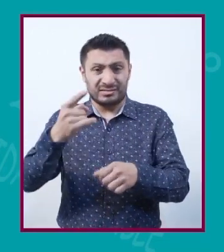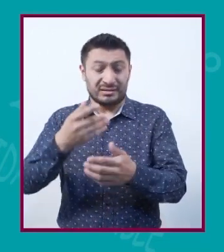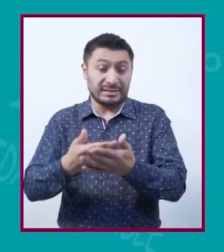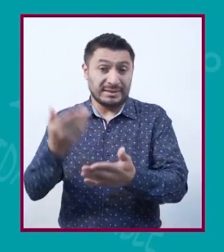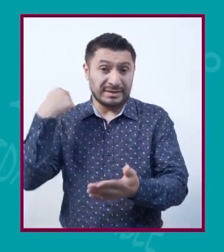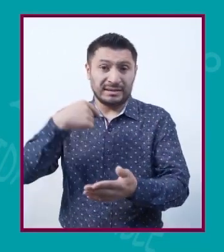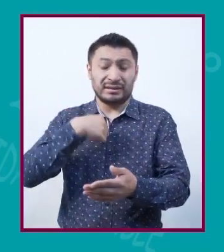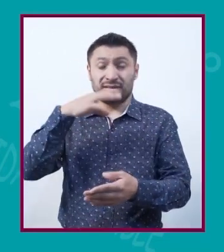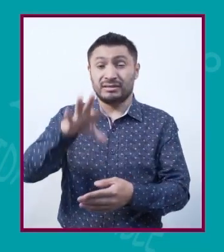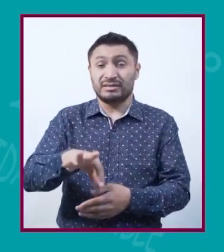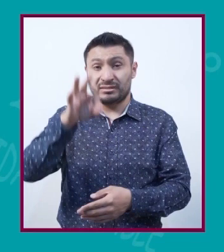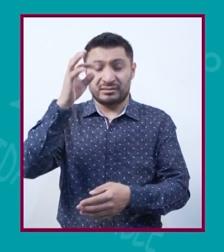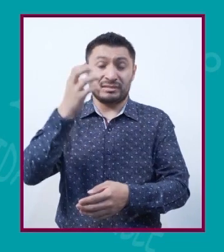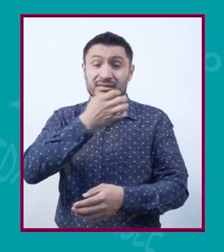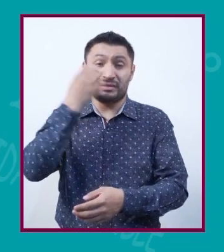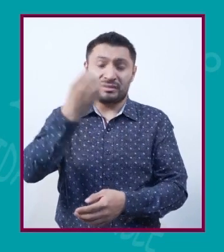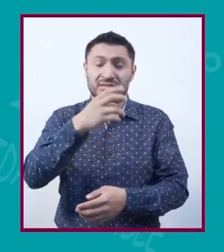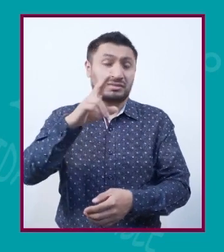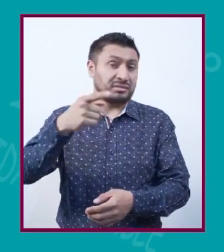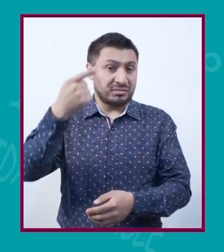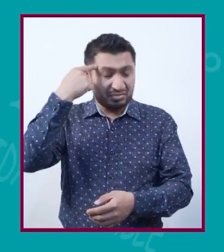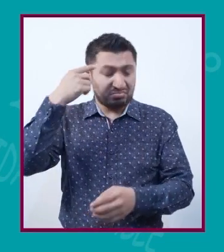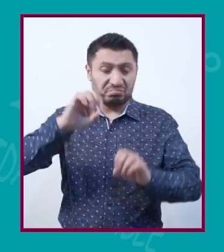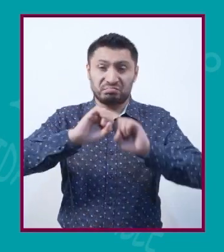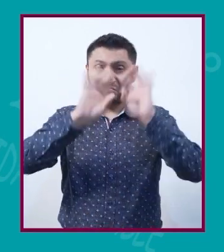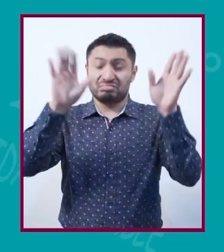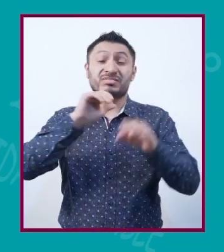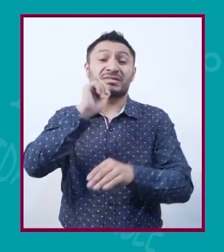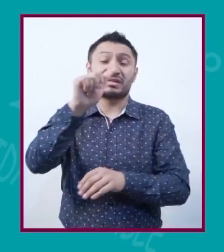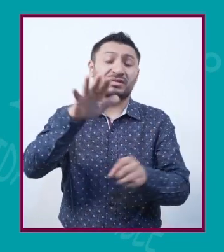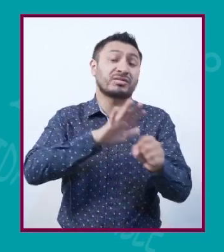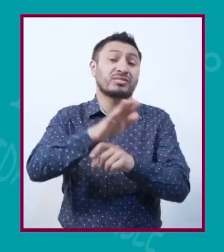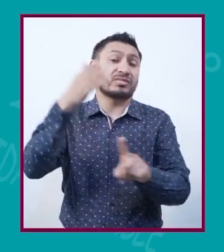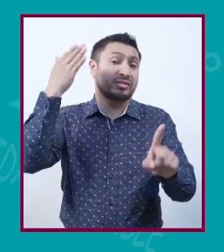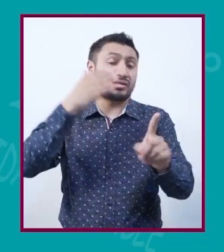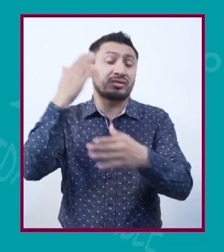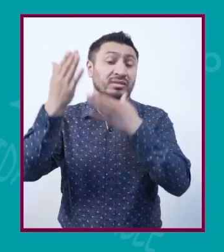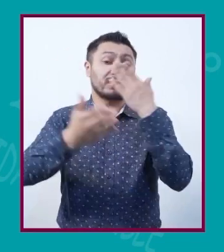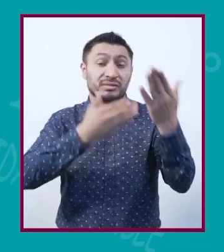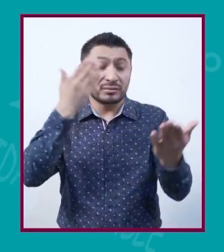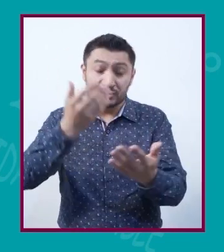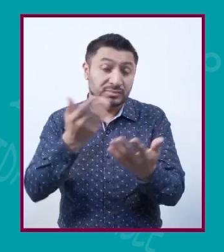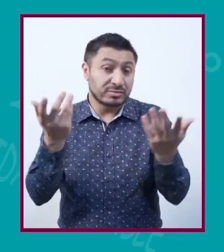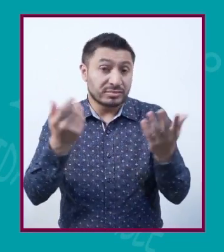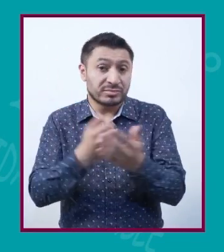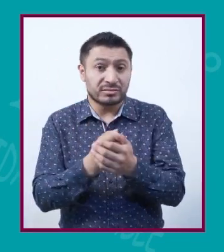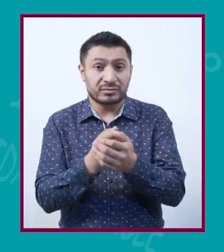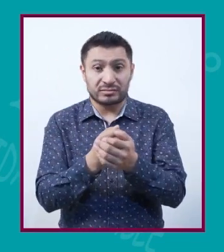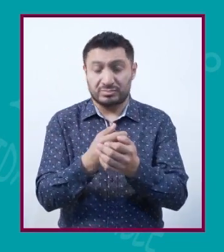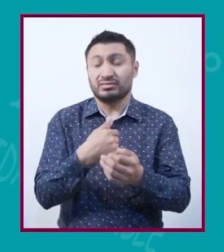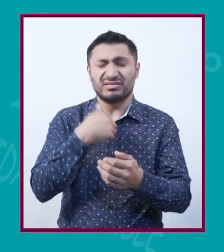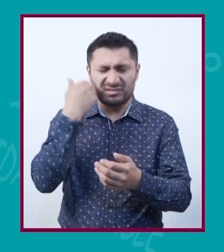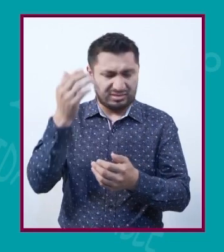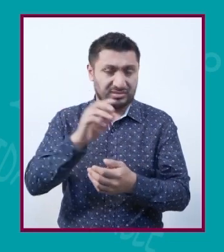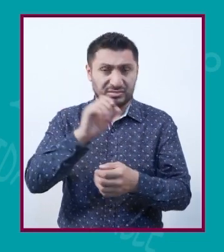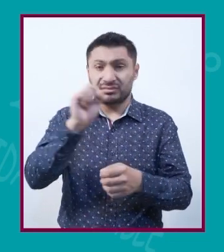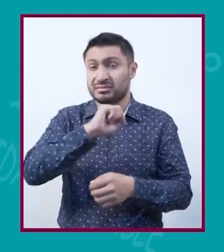que escoger el plantel no tenía muy claro lo que quería estudiar ya de más grande a lo que me quería volver